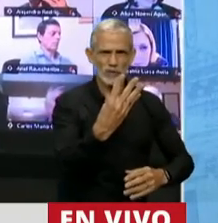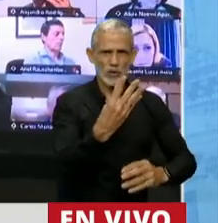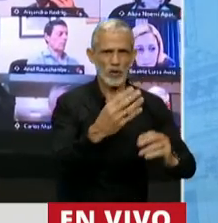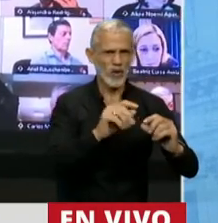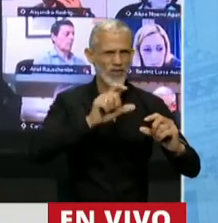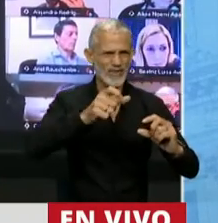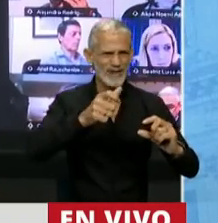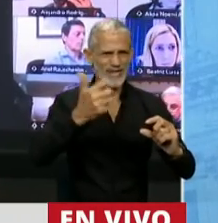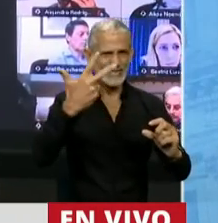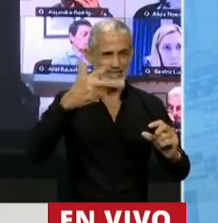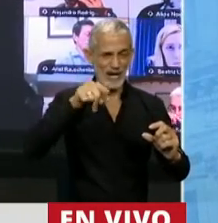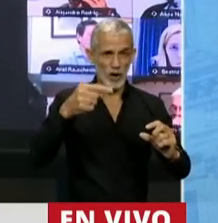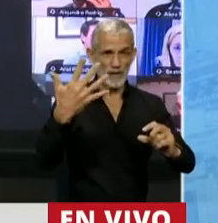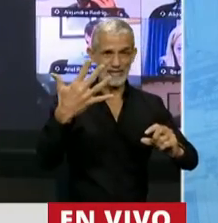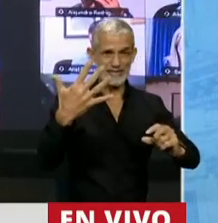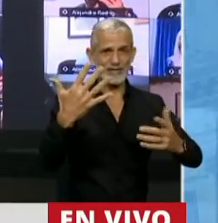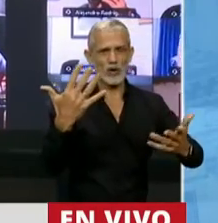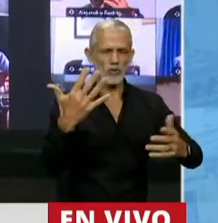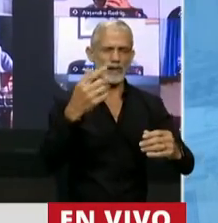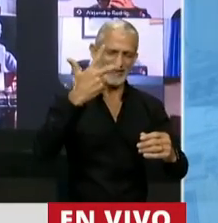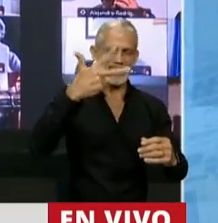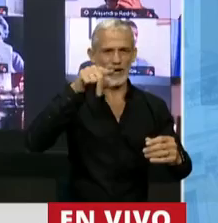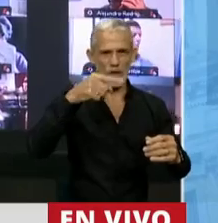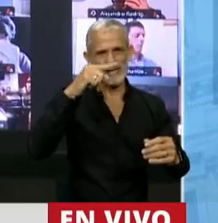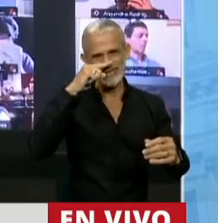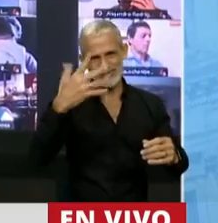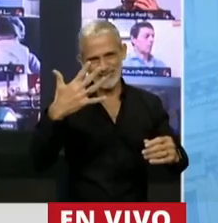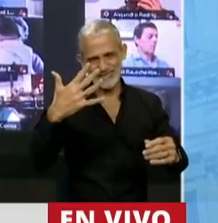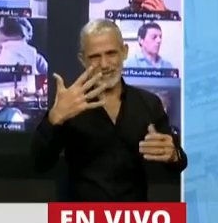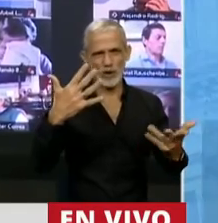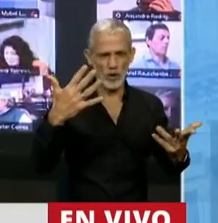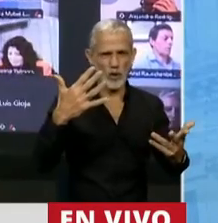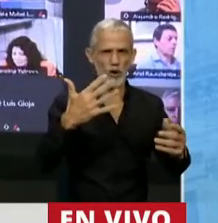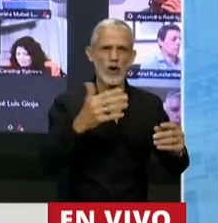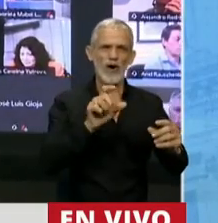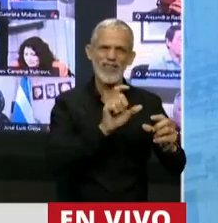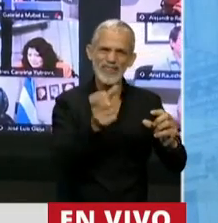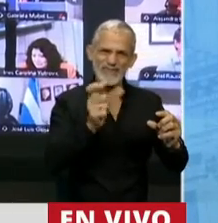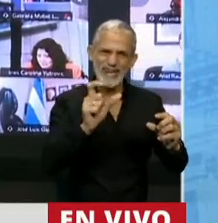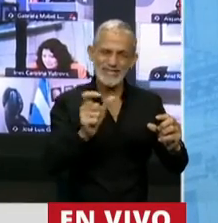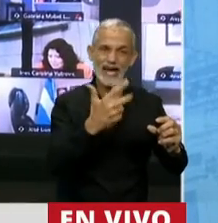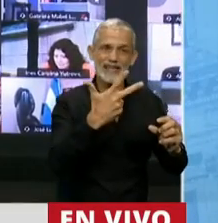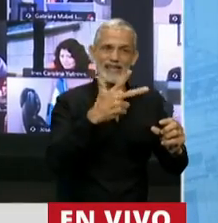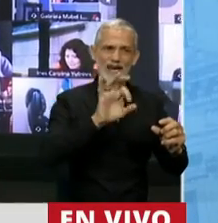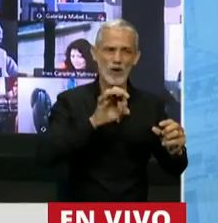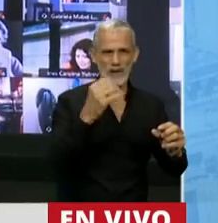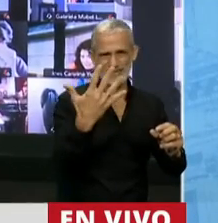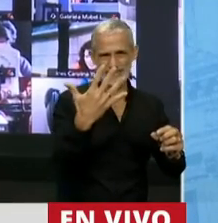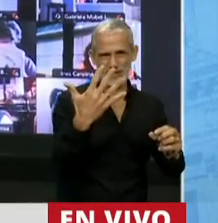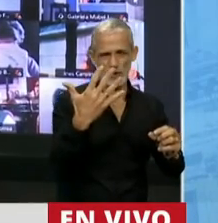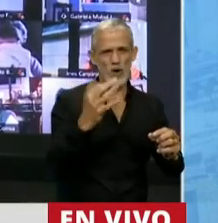el 3.5, el 3.75, el 3.550 que se modifica en el año